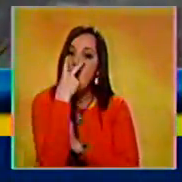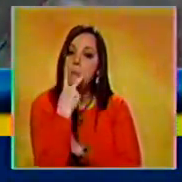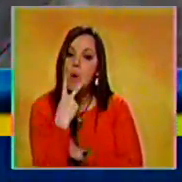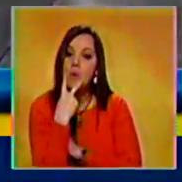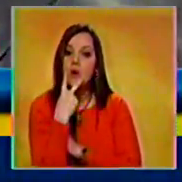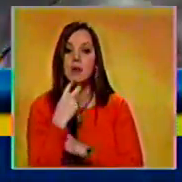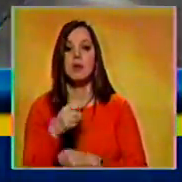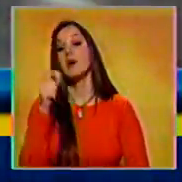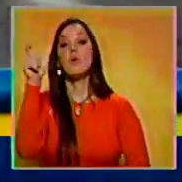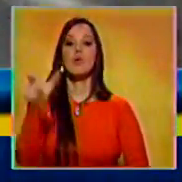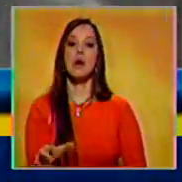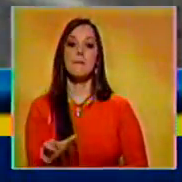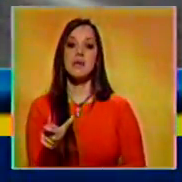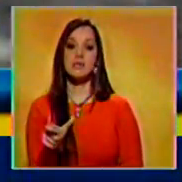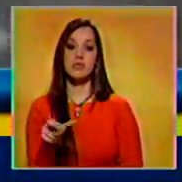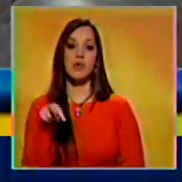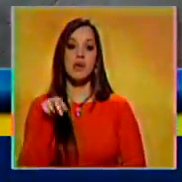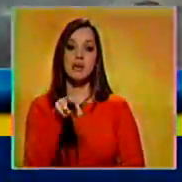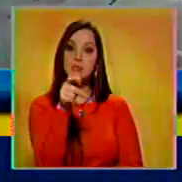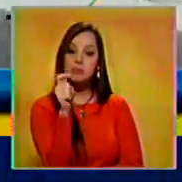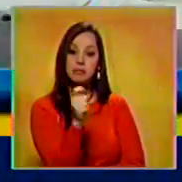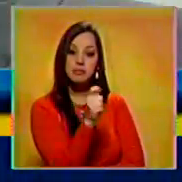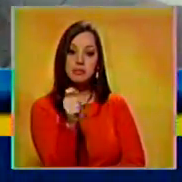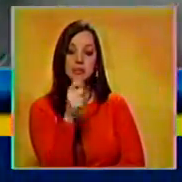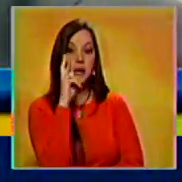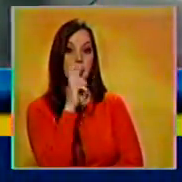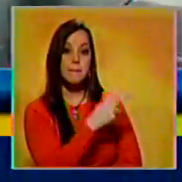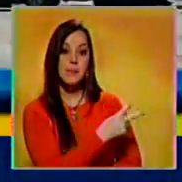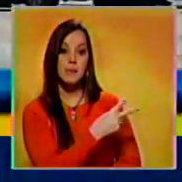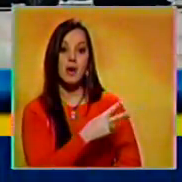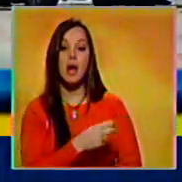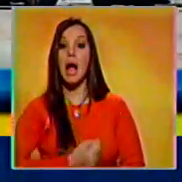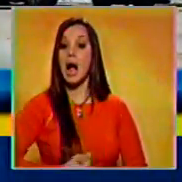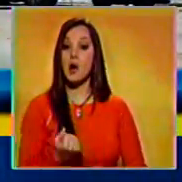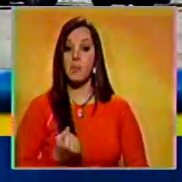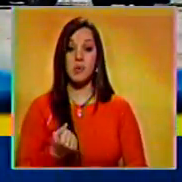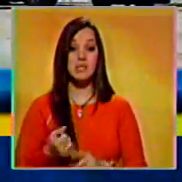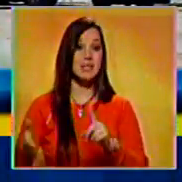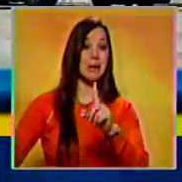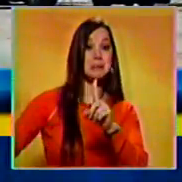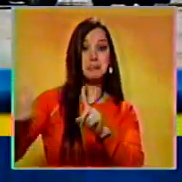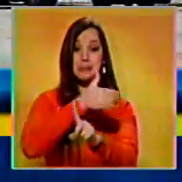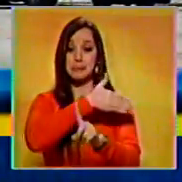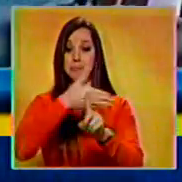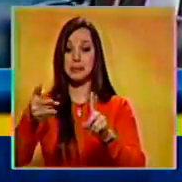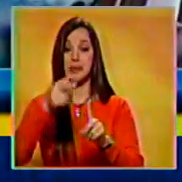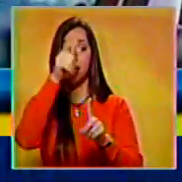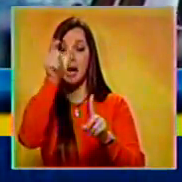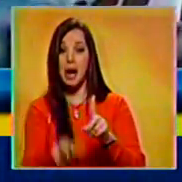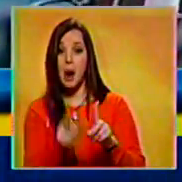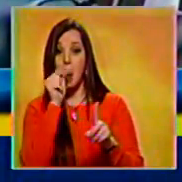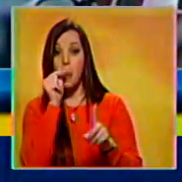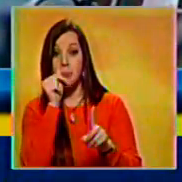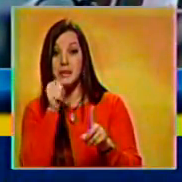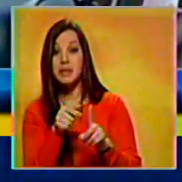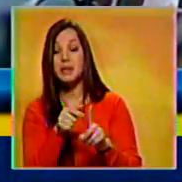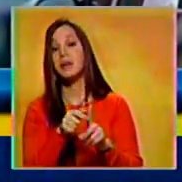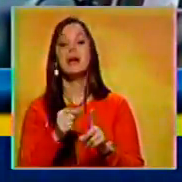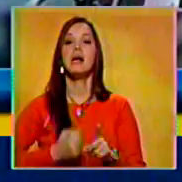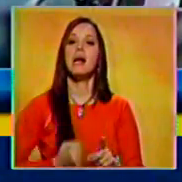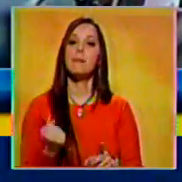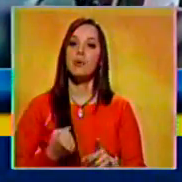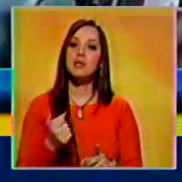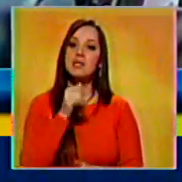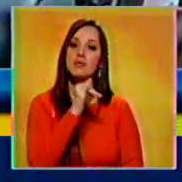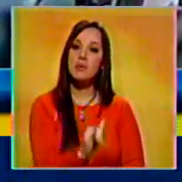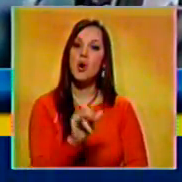que transitaba por el lugar grabó las imágenes donde se puede observar a los efectivos policiales golpeando al hombre. La policía de Los Ángeles informó